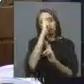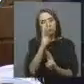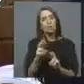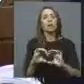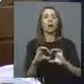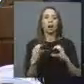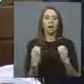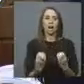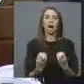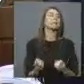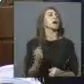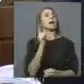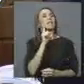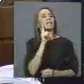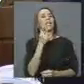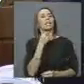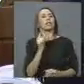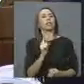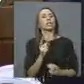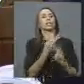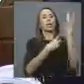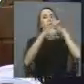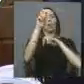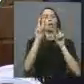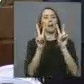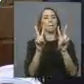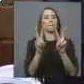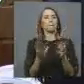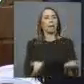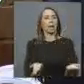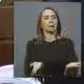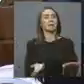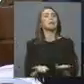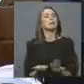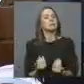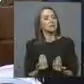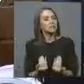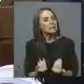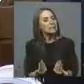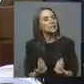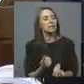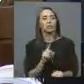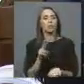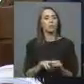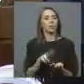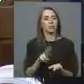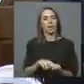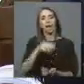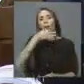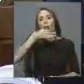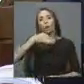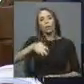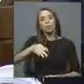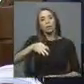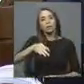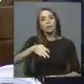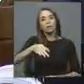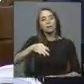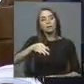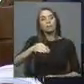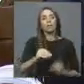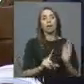¿quién puede no querer que la huelga sea pacífica? y quiero decir que es necesario y que no es cierto el argumento de que con la